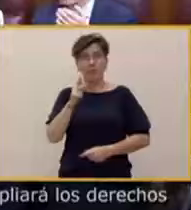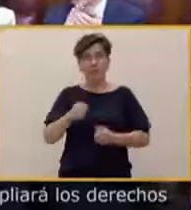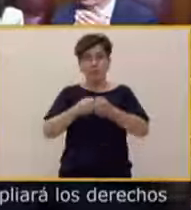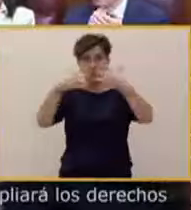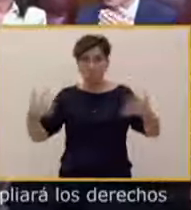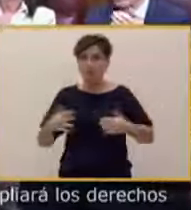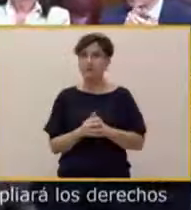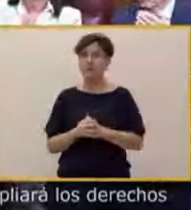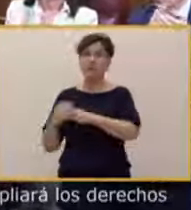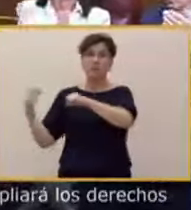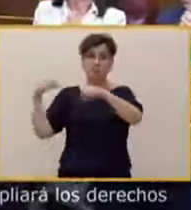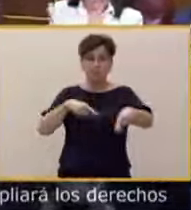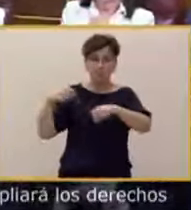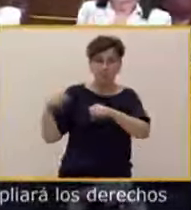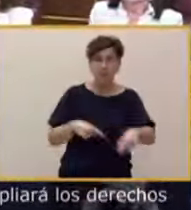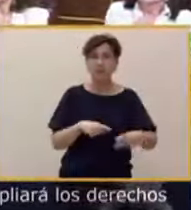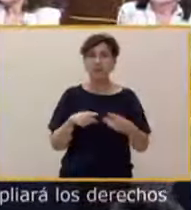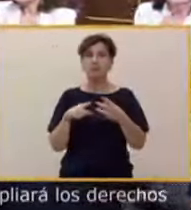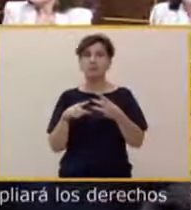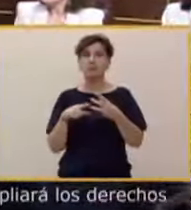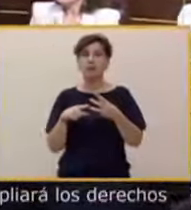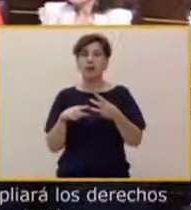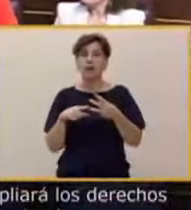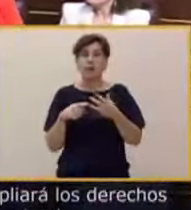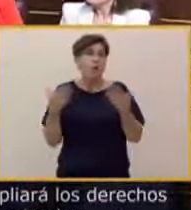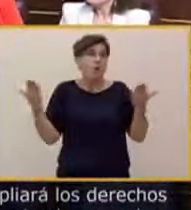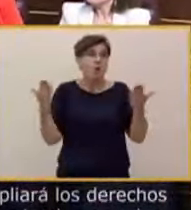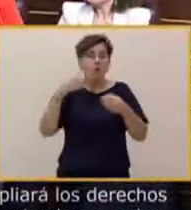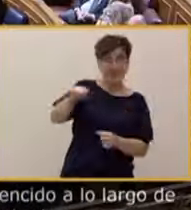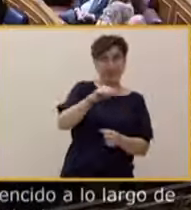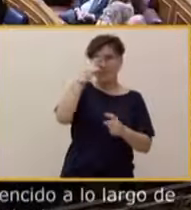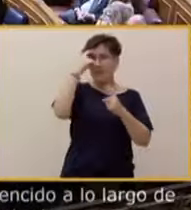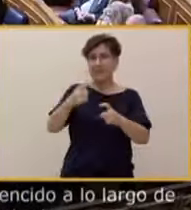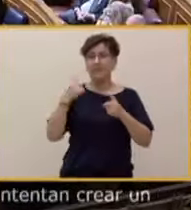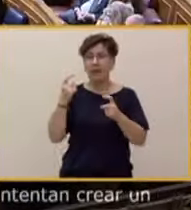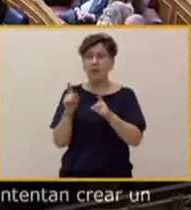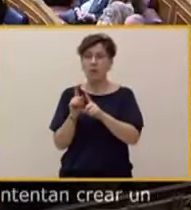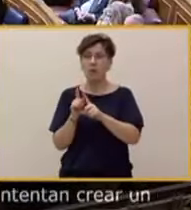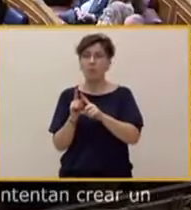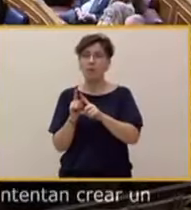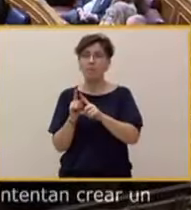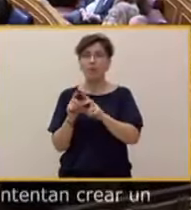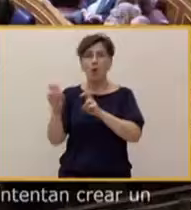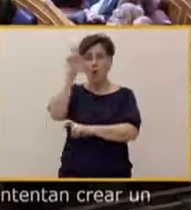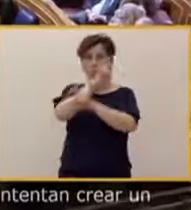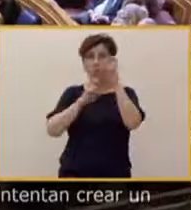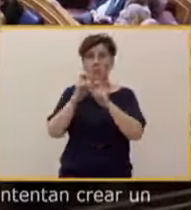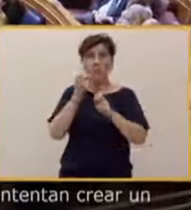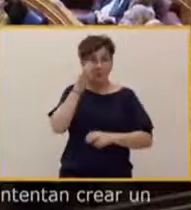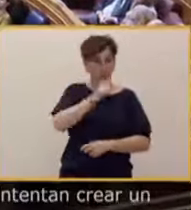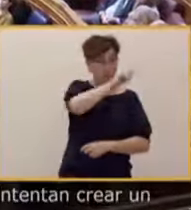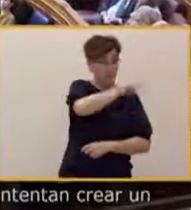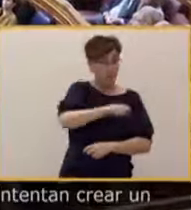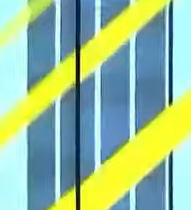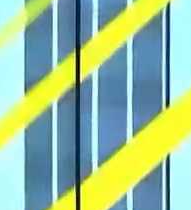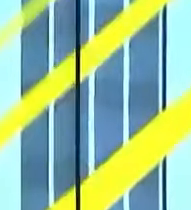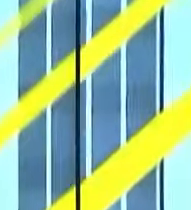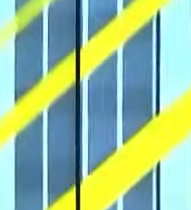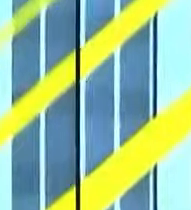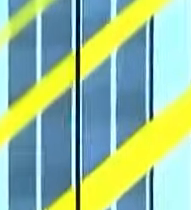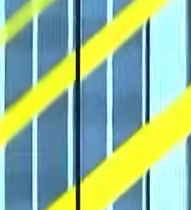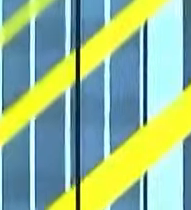se va por la calle un poco, donde quiera, se da cuenta que está mirando fuera de tiesto. Vamos a seguir hablando de este asunto porque hay otra cuestión muy